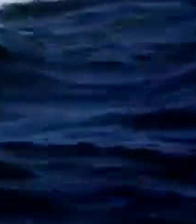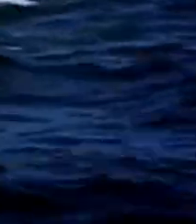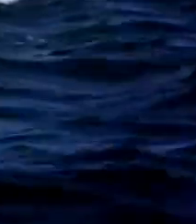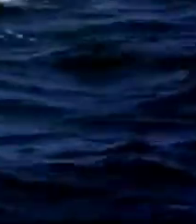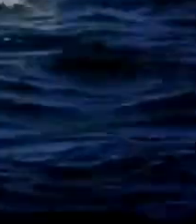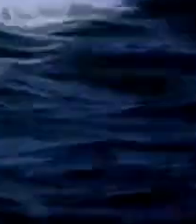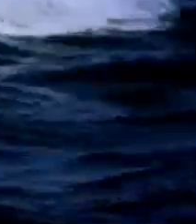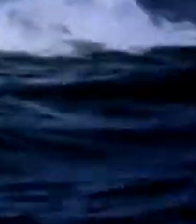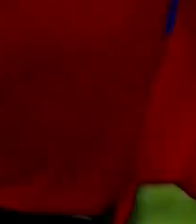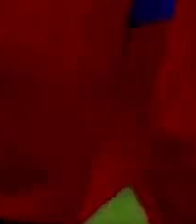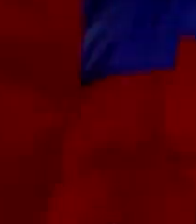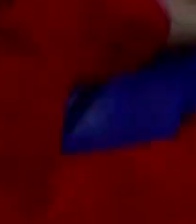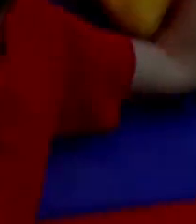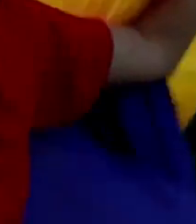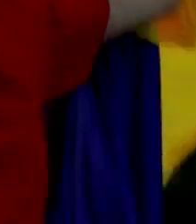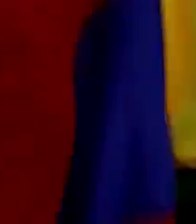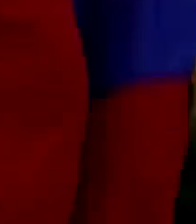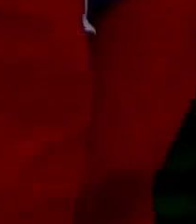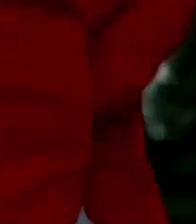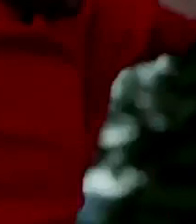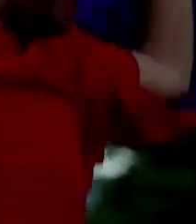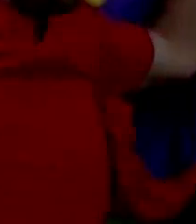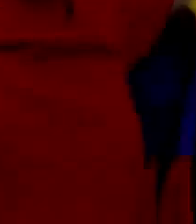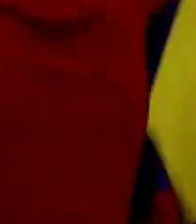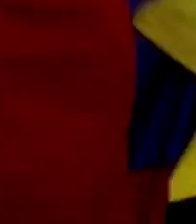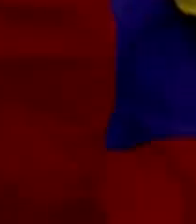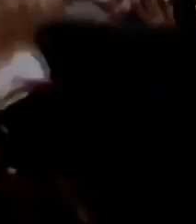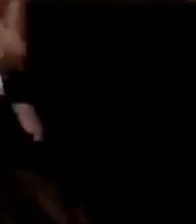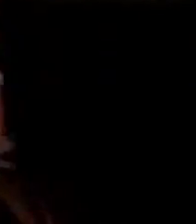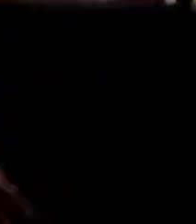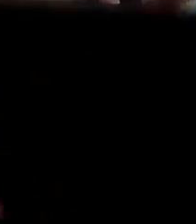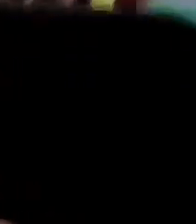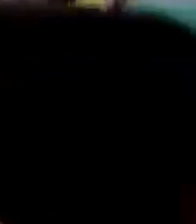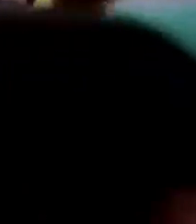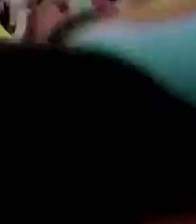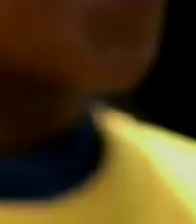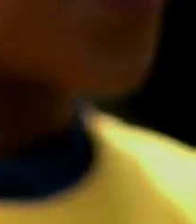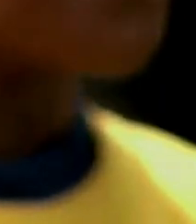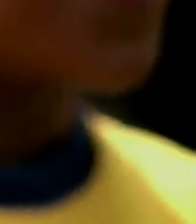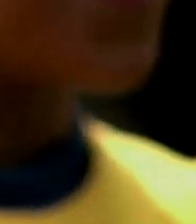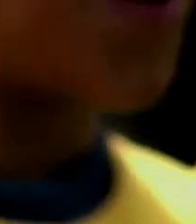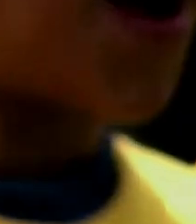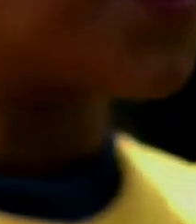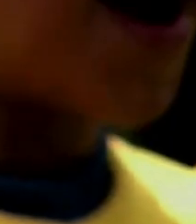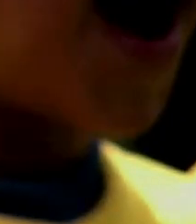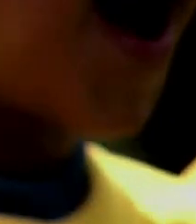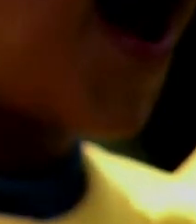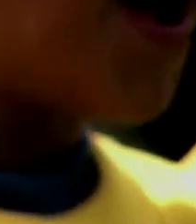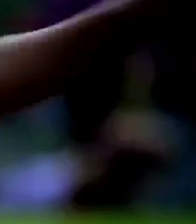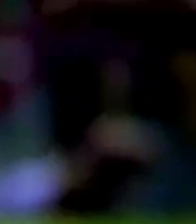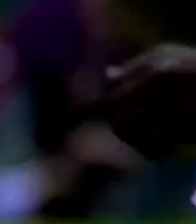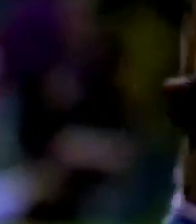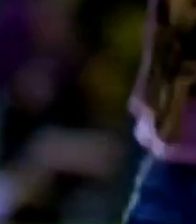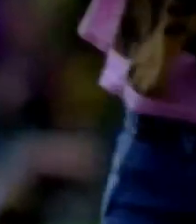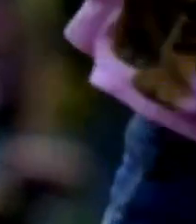el suros de dolores vente